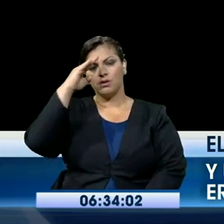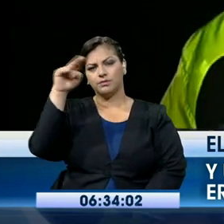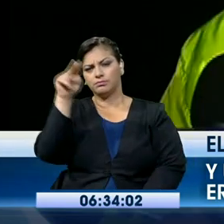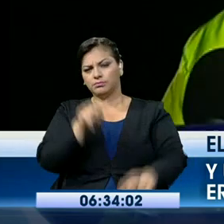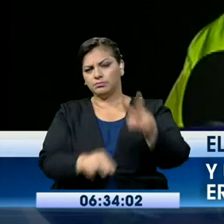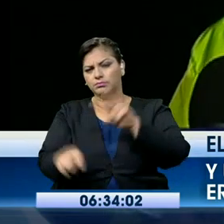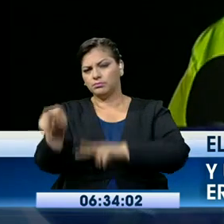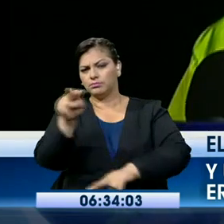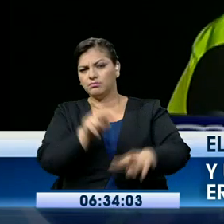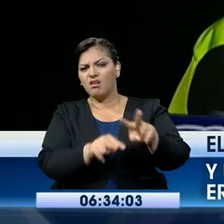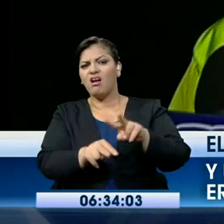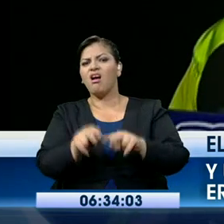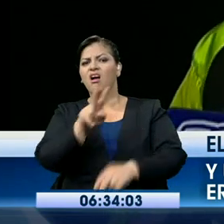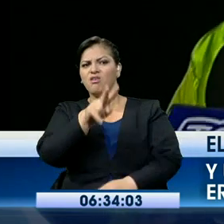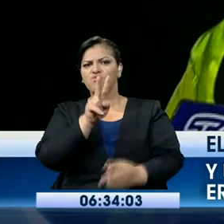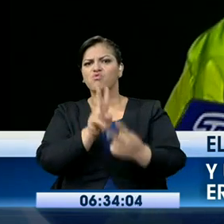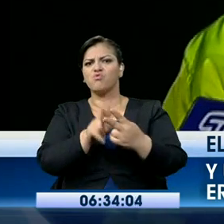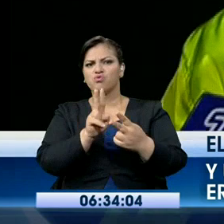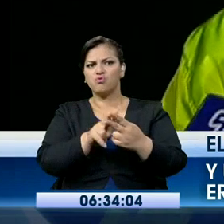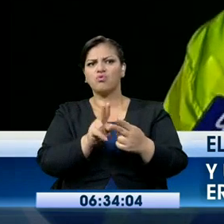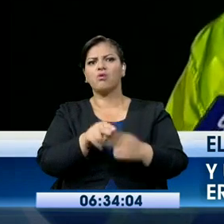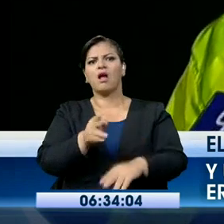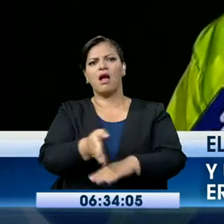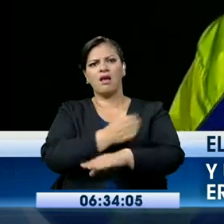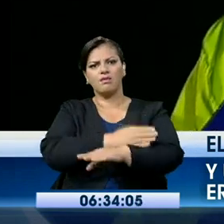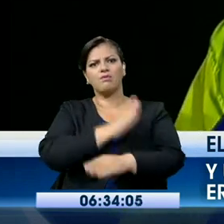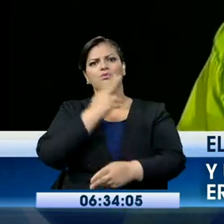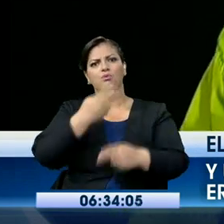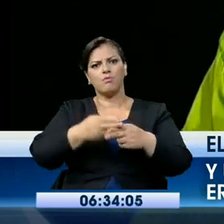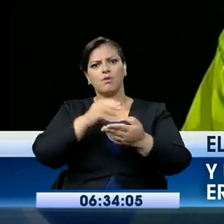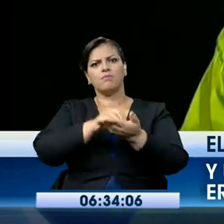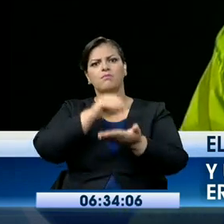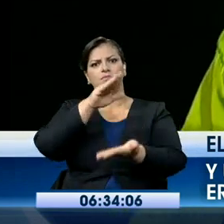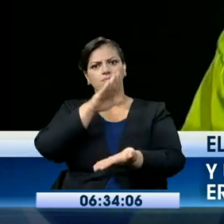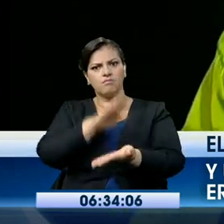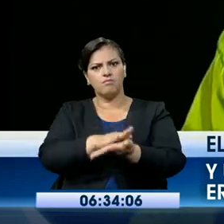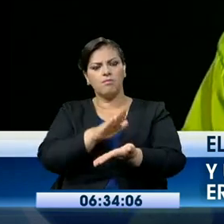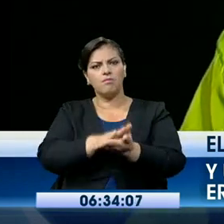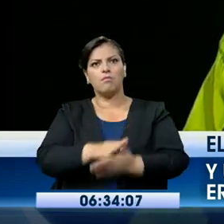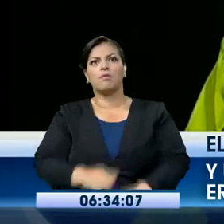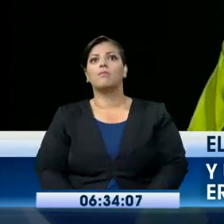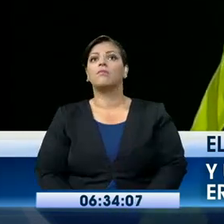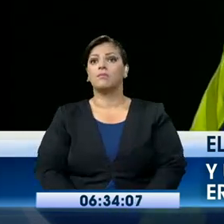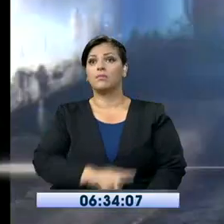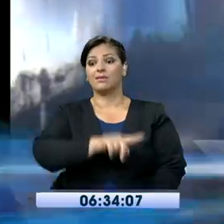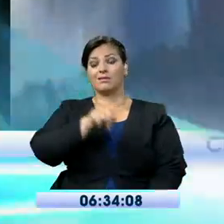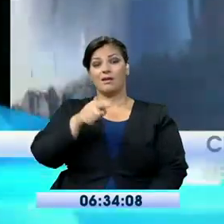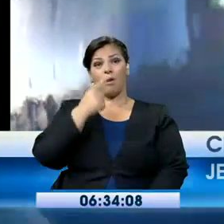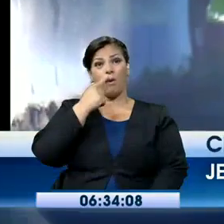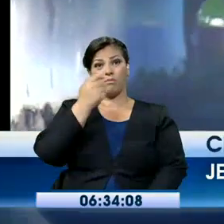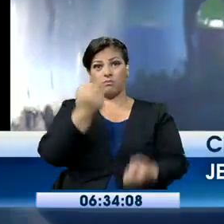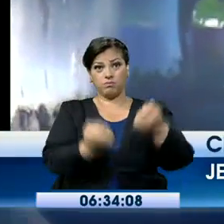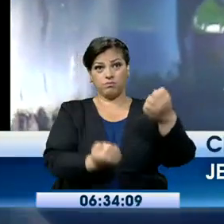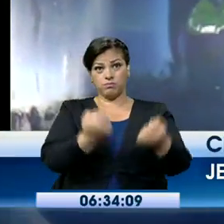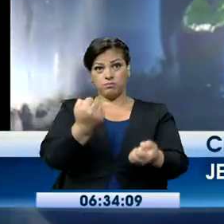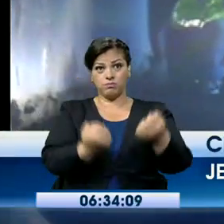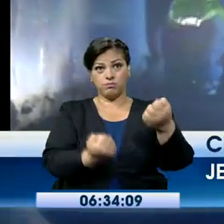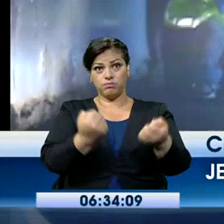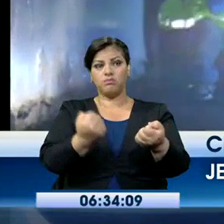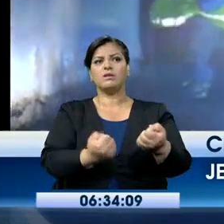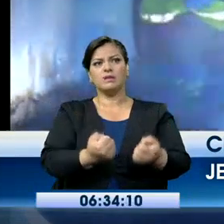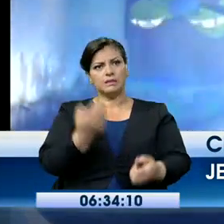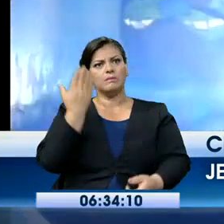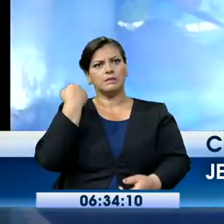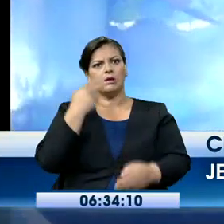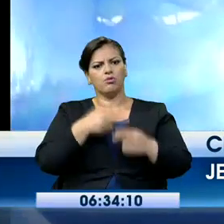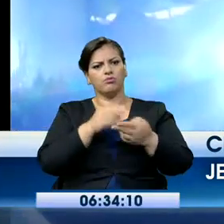violación. Manifiestan que esta persona en el mes de mayo salió de la cárcel. Entonces, lo